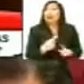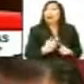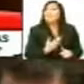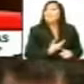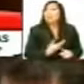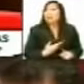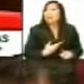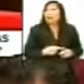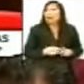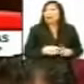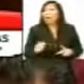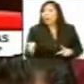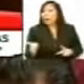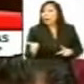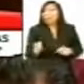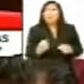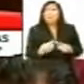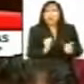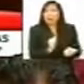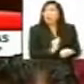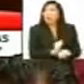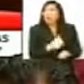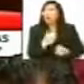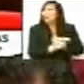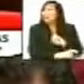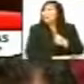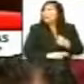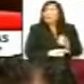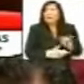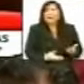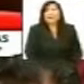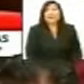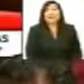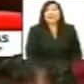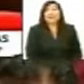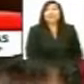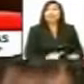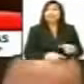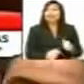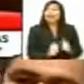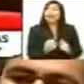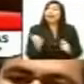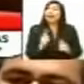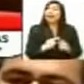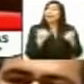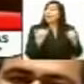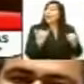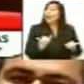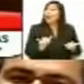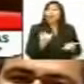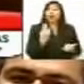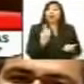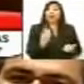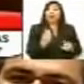expresidentes exiliados y presos en otros países. Hemos tenido a la fecha